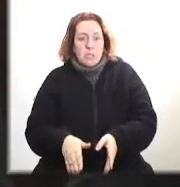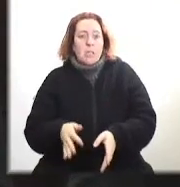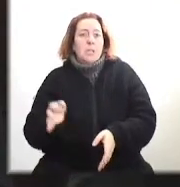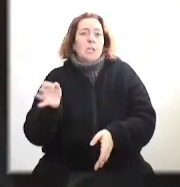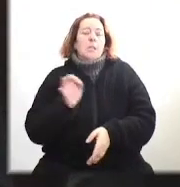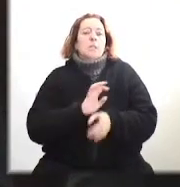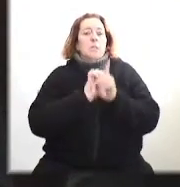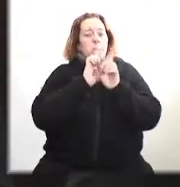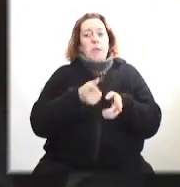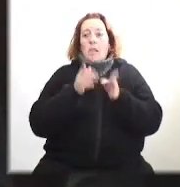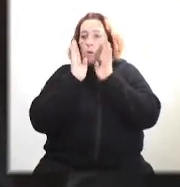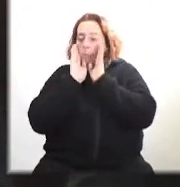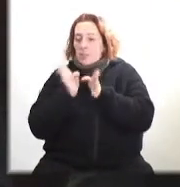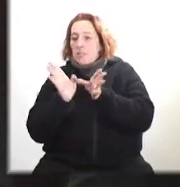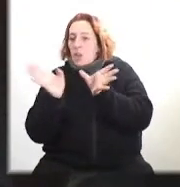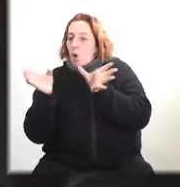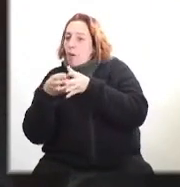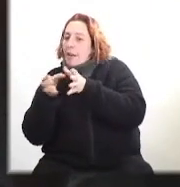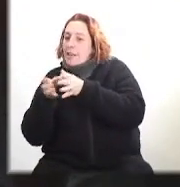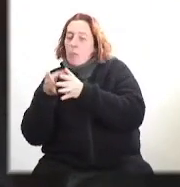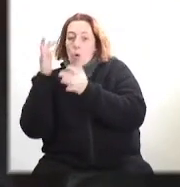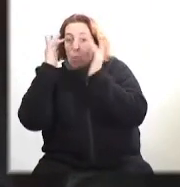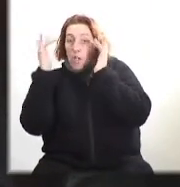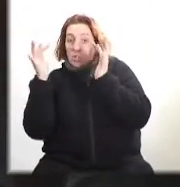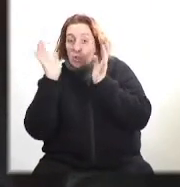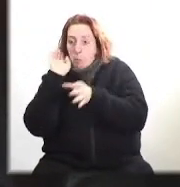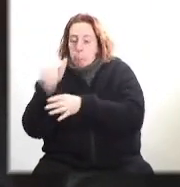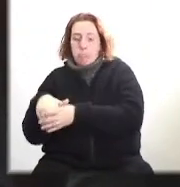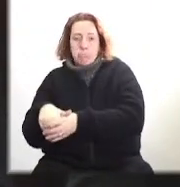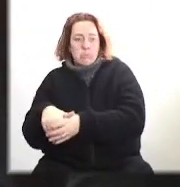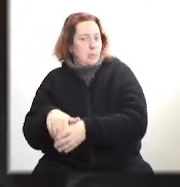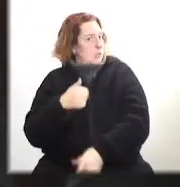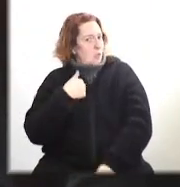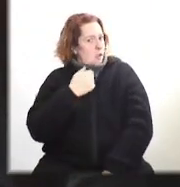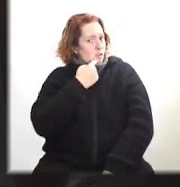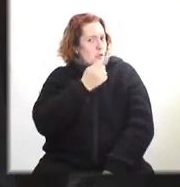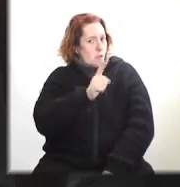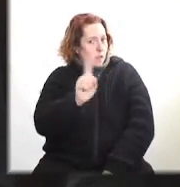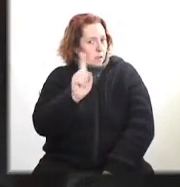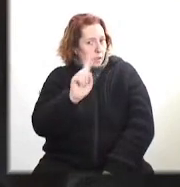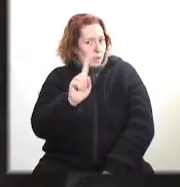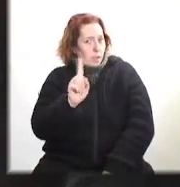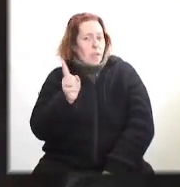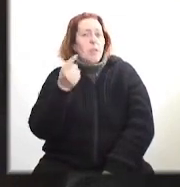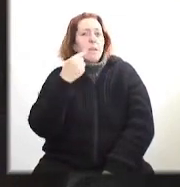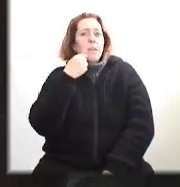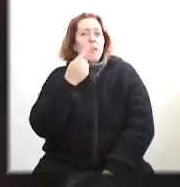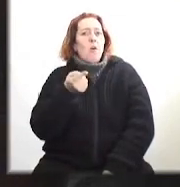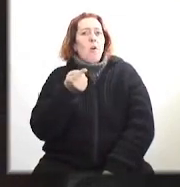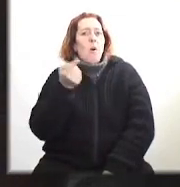competencias de los organismos de educación. No lo he dicho yo, lo han dicho